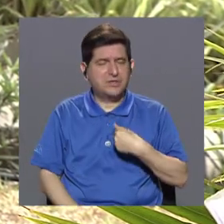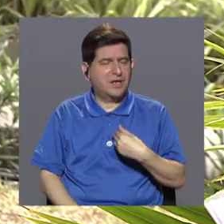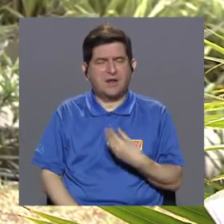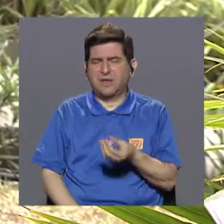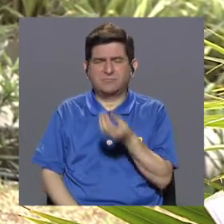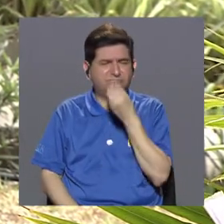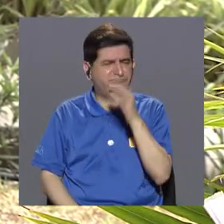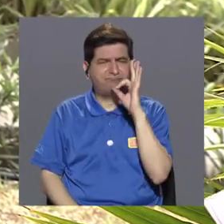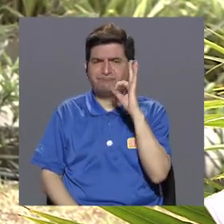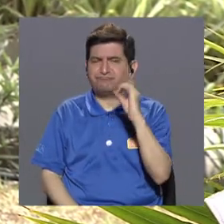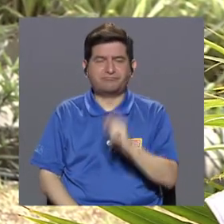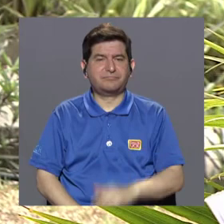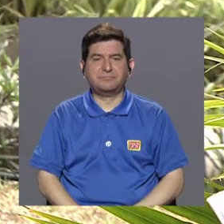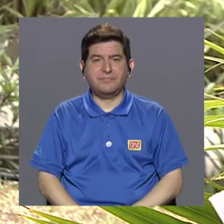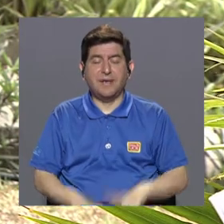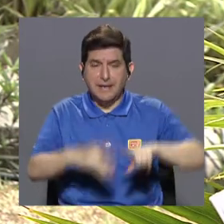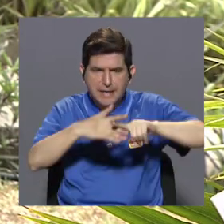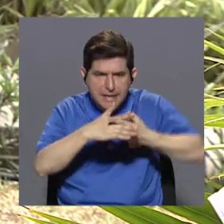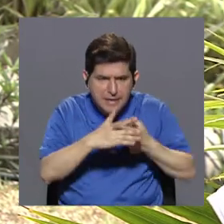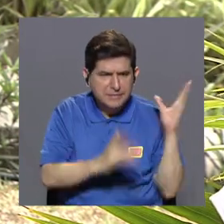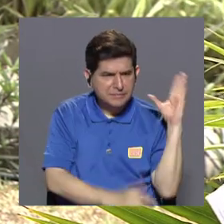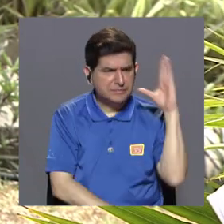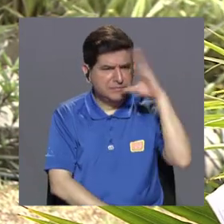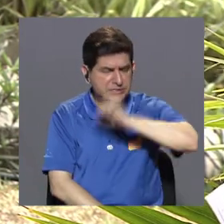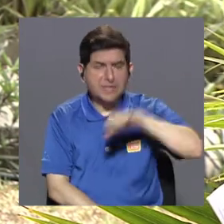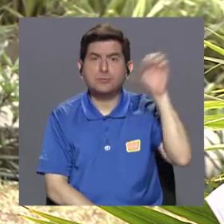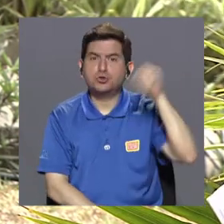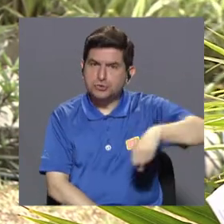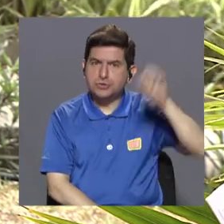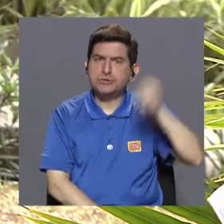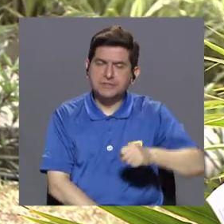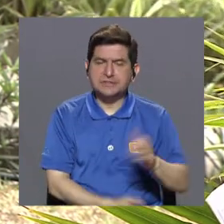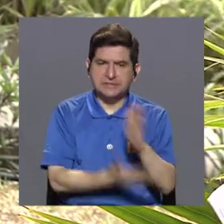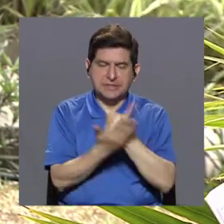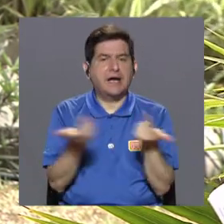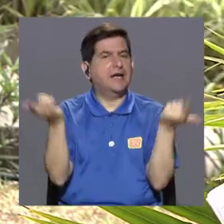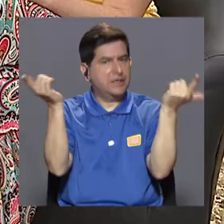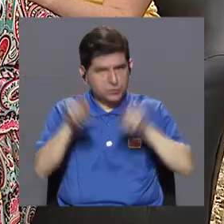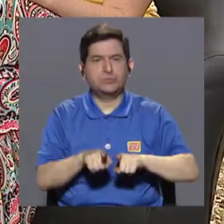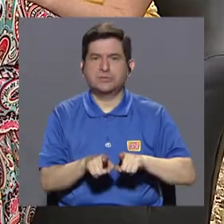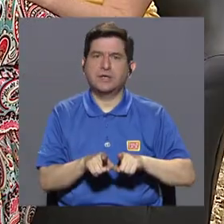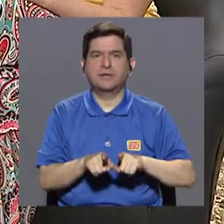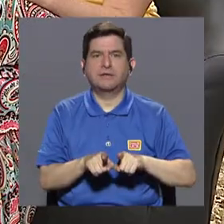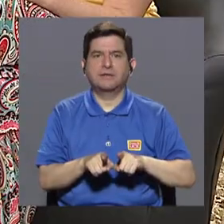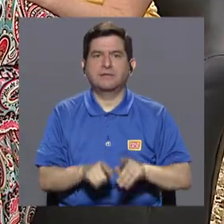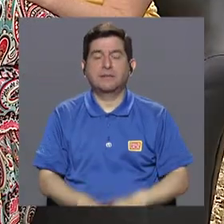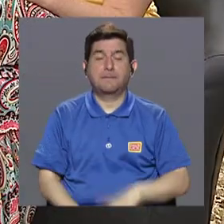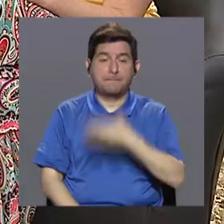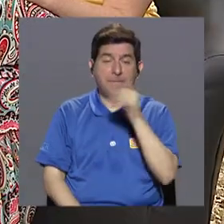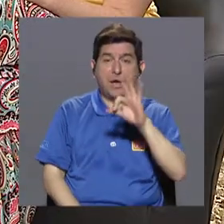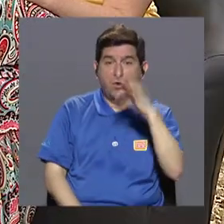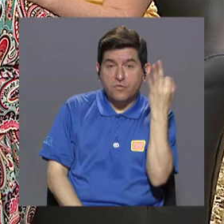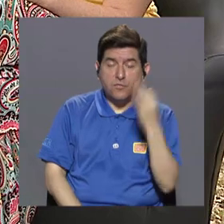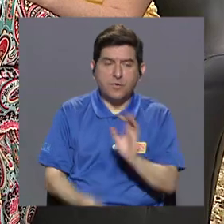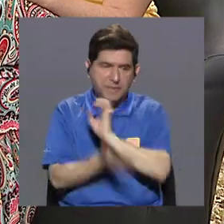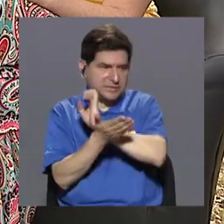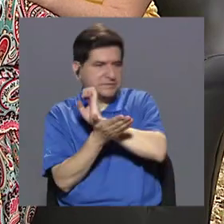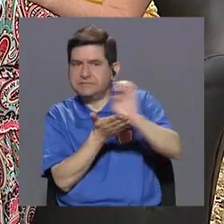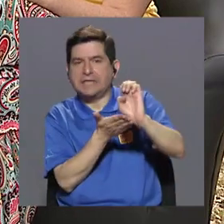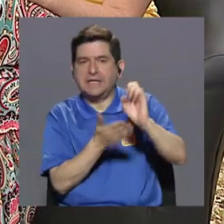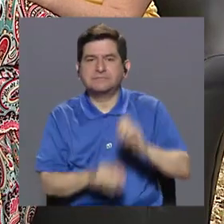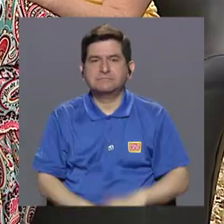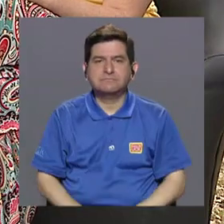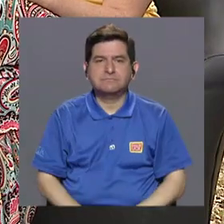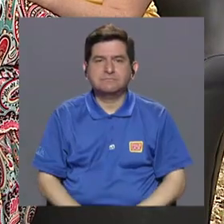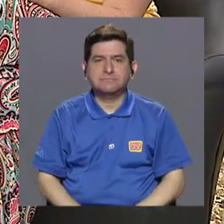apetito. Y ahí comenzamos a notar que sí, definitivamente algo está pasando, ¿verdad? La mejor forma es la prevención. Entonces,